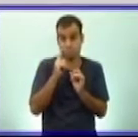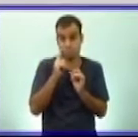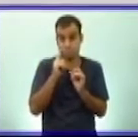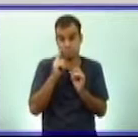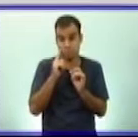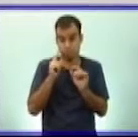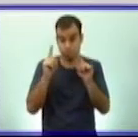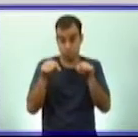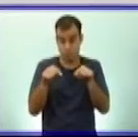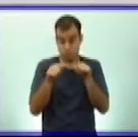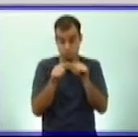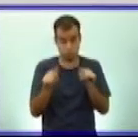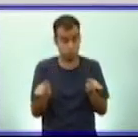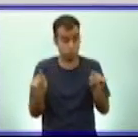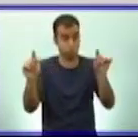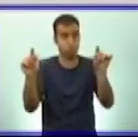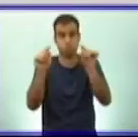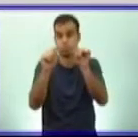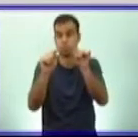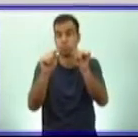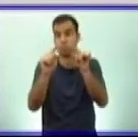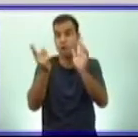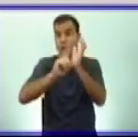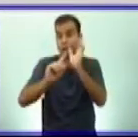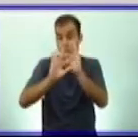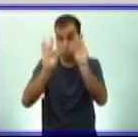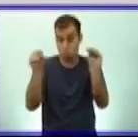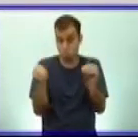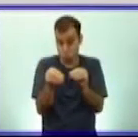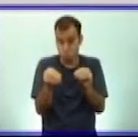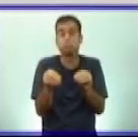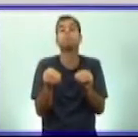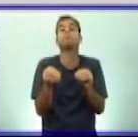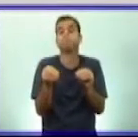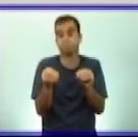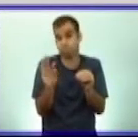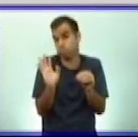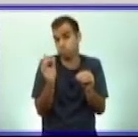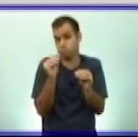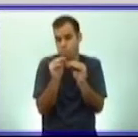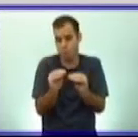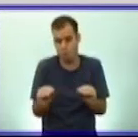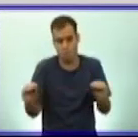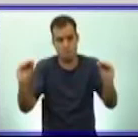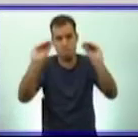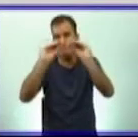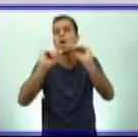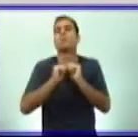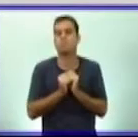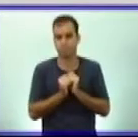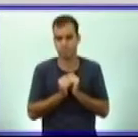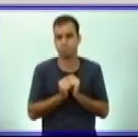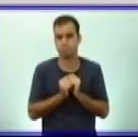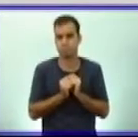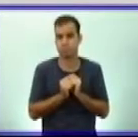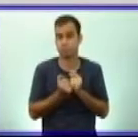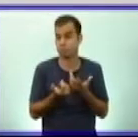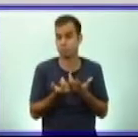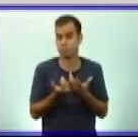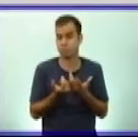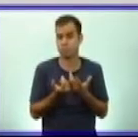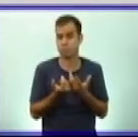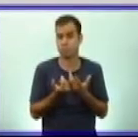había una transferencia de un componente al otro componente. Y en este caso, obtuvimos las expresiones por